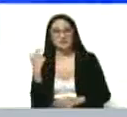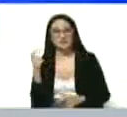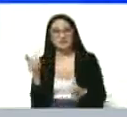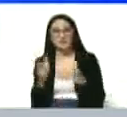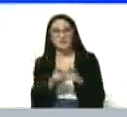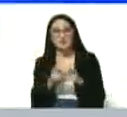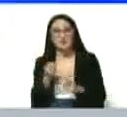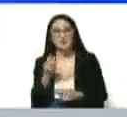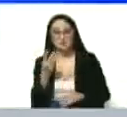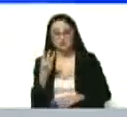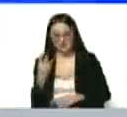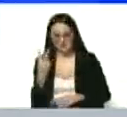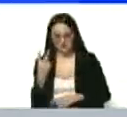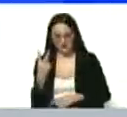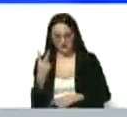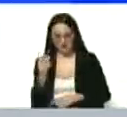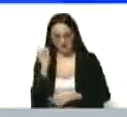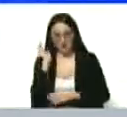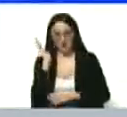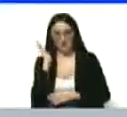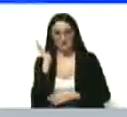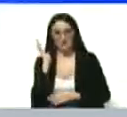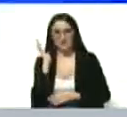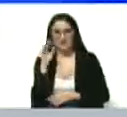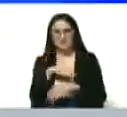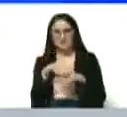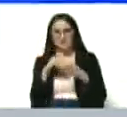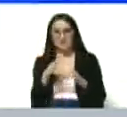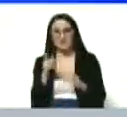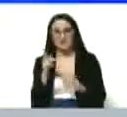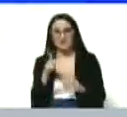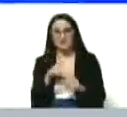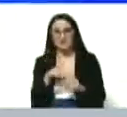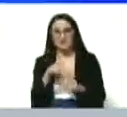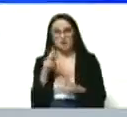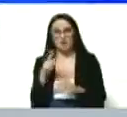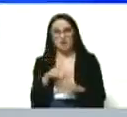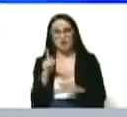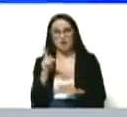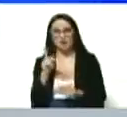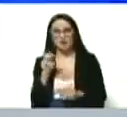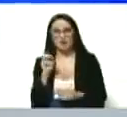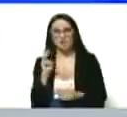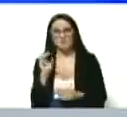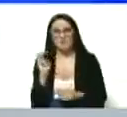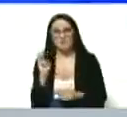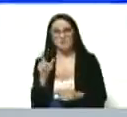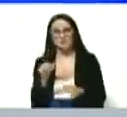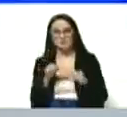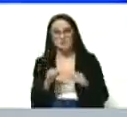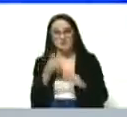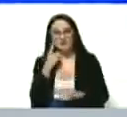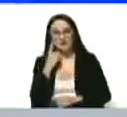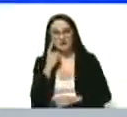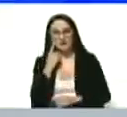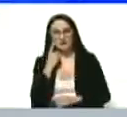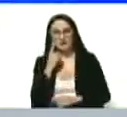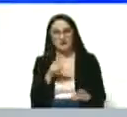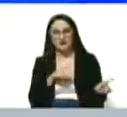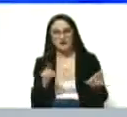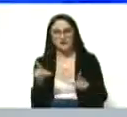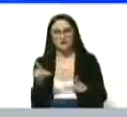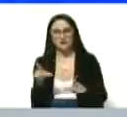número 32 de la conferencia ministerial OPEP y no OPEP. Esta instancia permanece alerta y lista